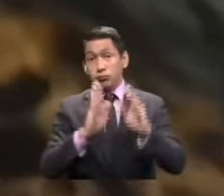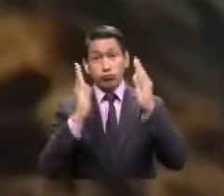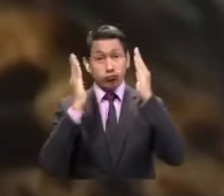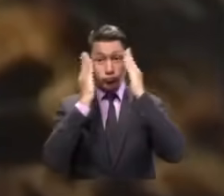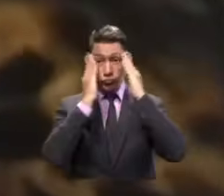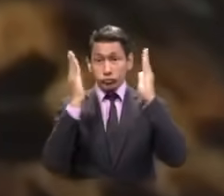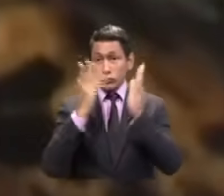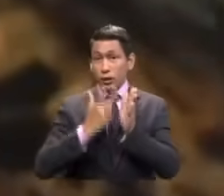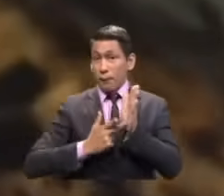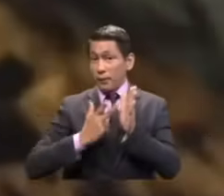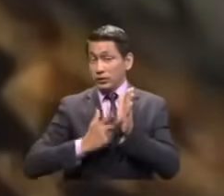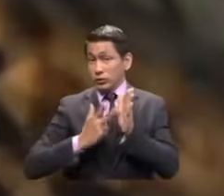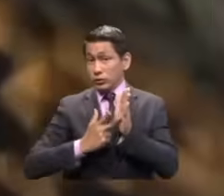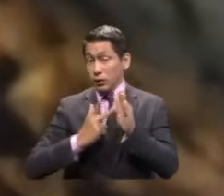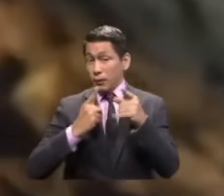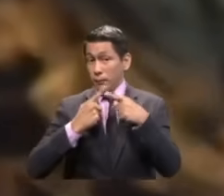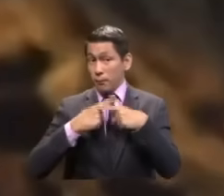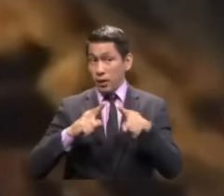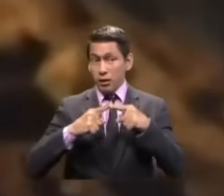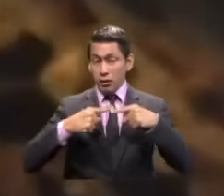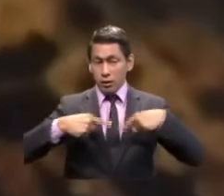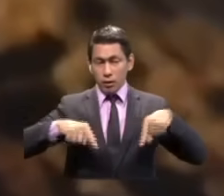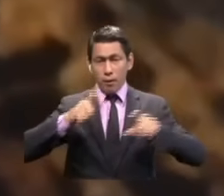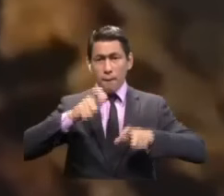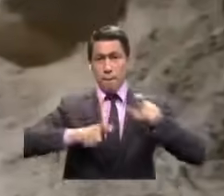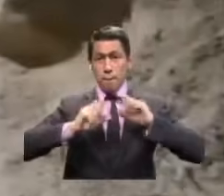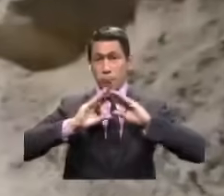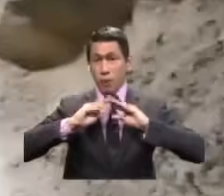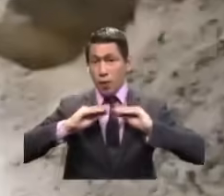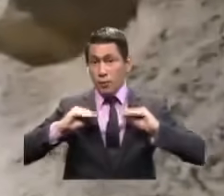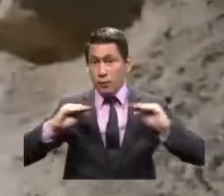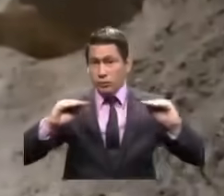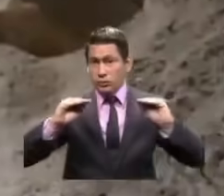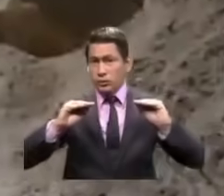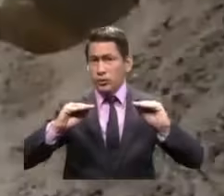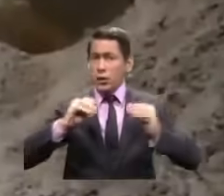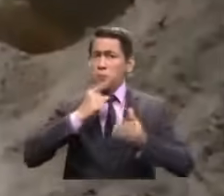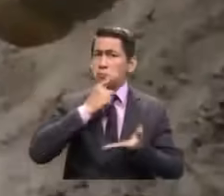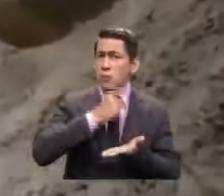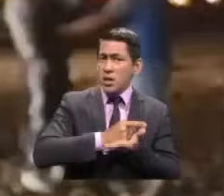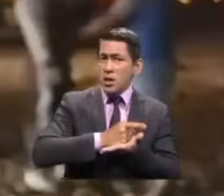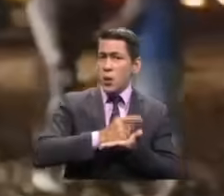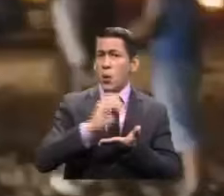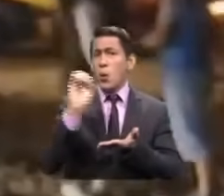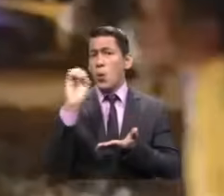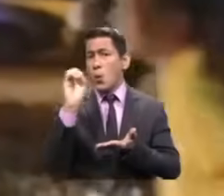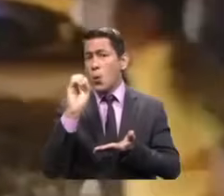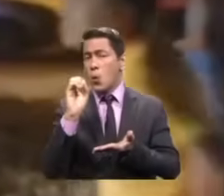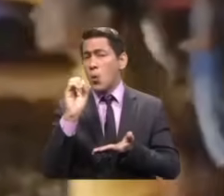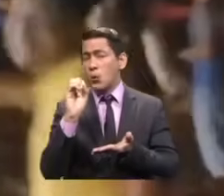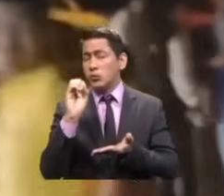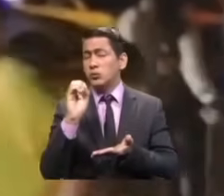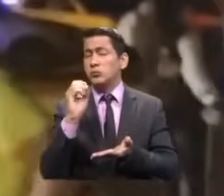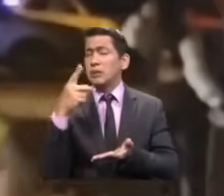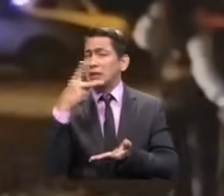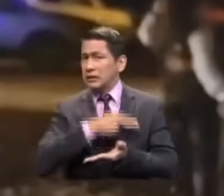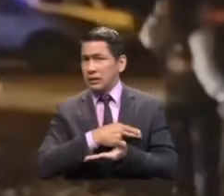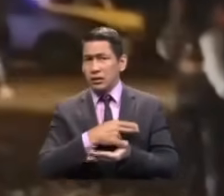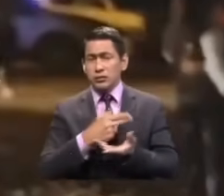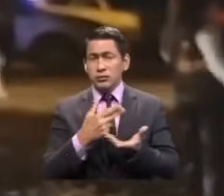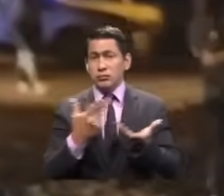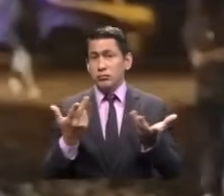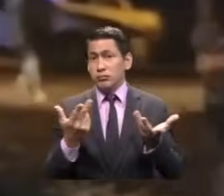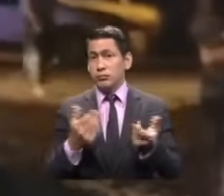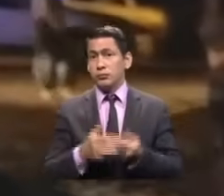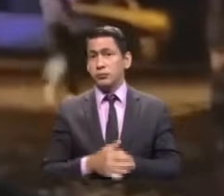hecho ha generado todo tipo de criterios sobre la procedencia o veracidad del fenómeno. La forma del hueco está bien, como